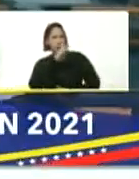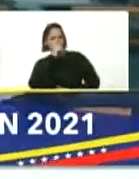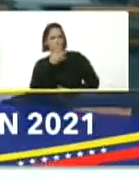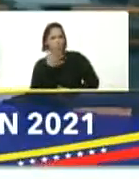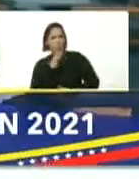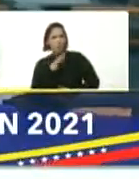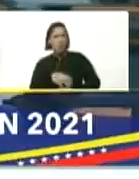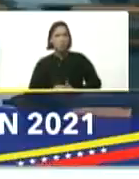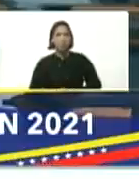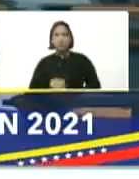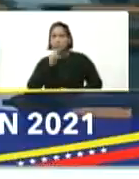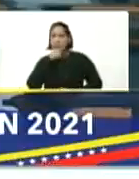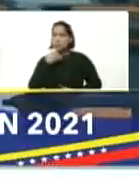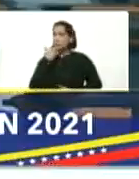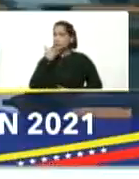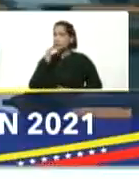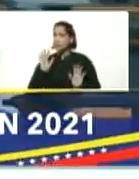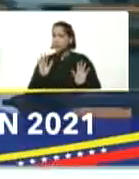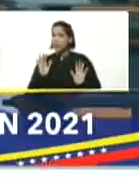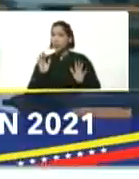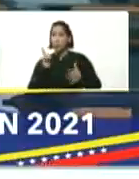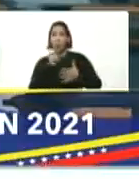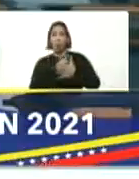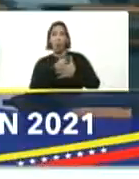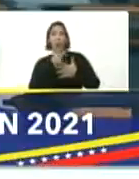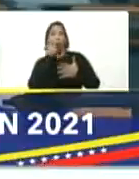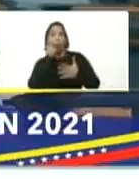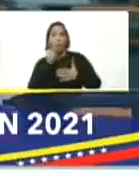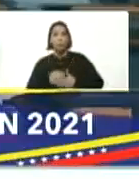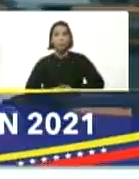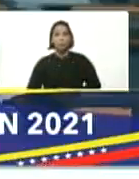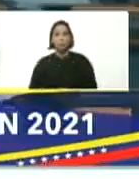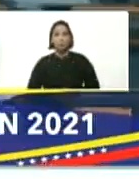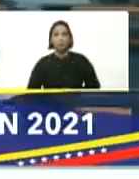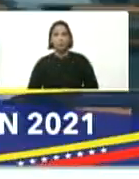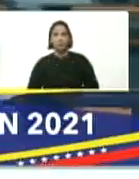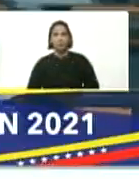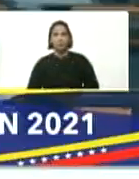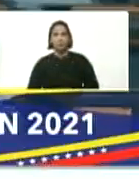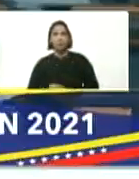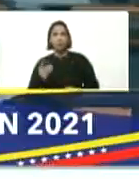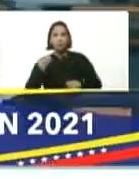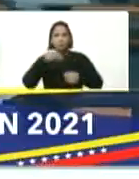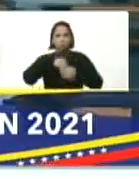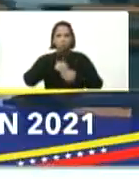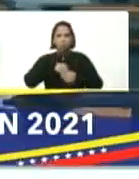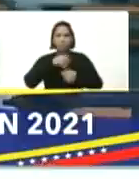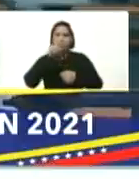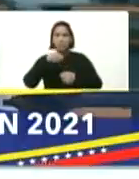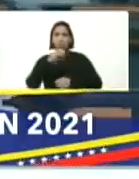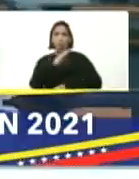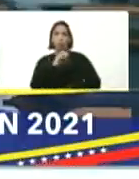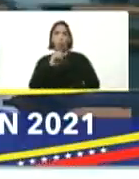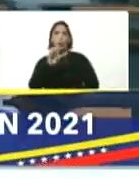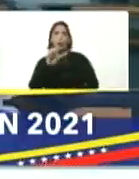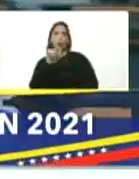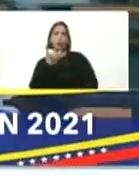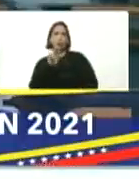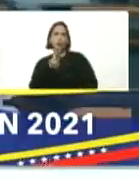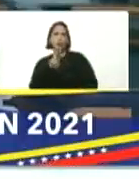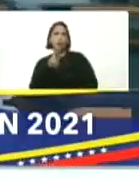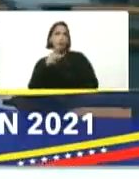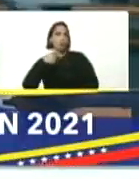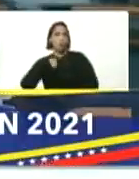Ah, ya es un viejo, vale. Y Carlos Ortiz. Aquí está otra vez Coellú. Yo no me